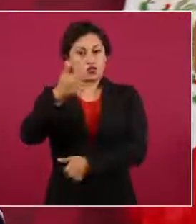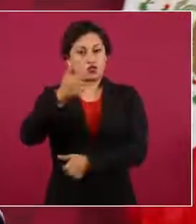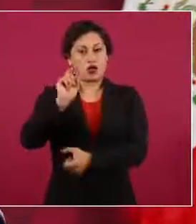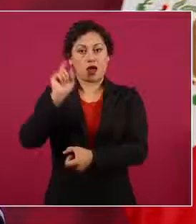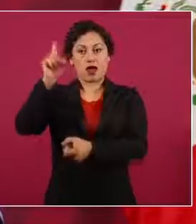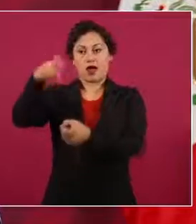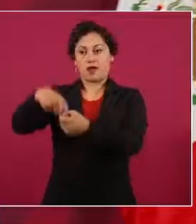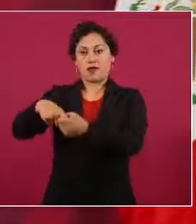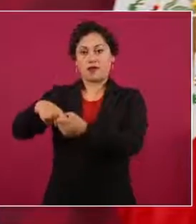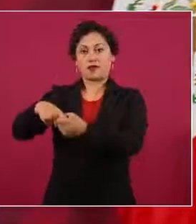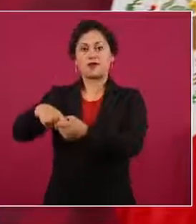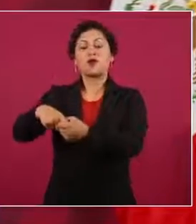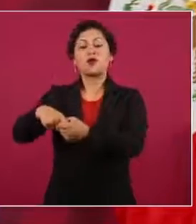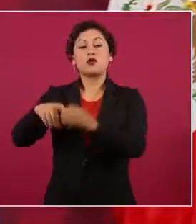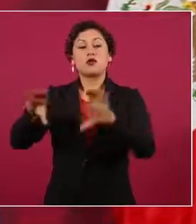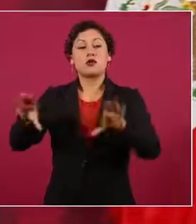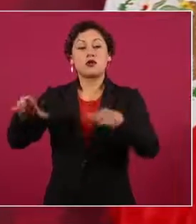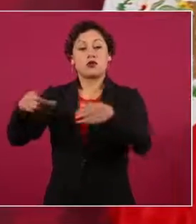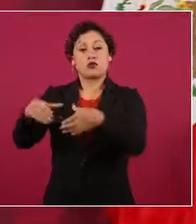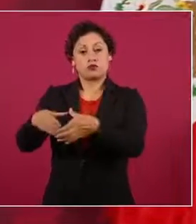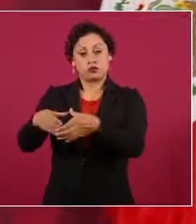miembros del Consejo de Ancianos